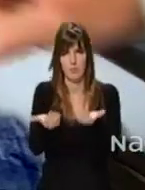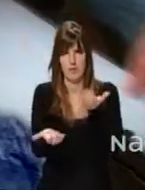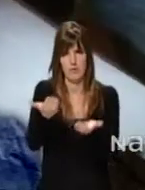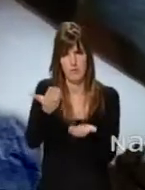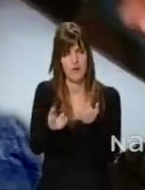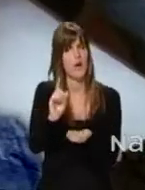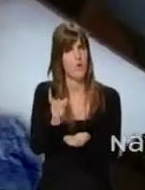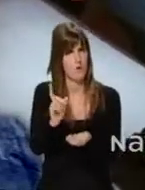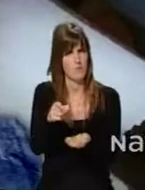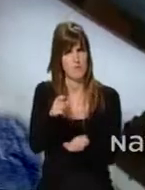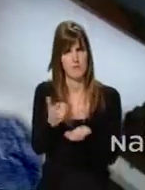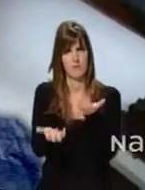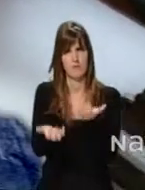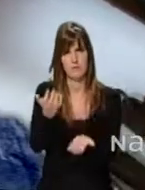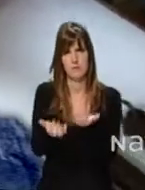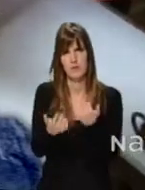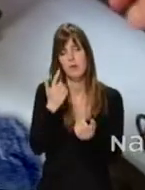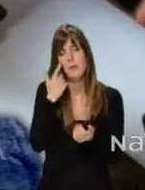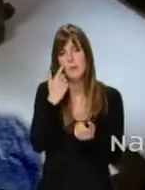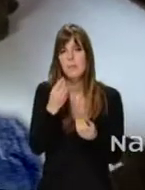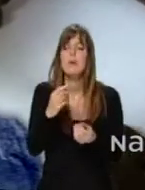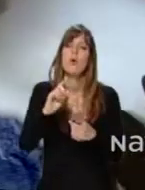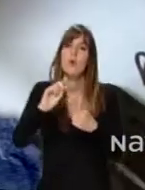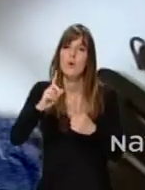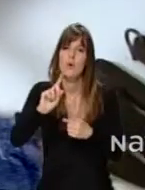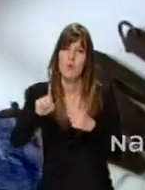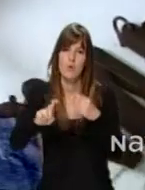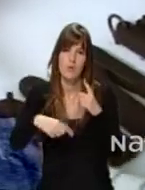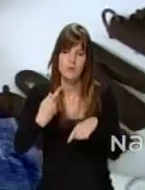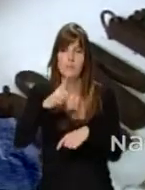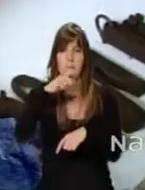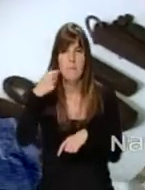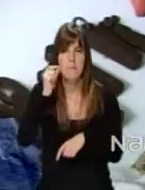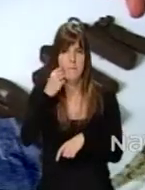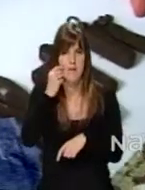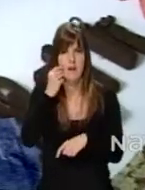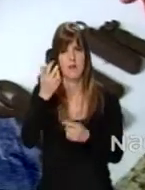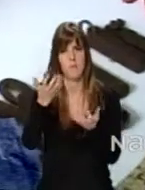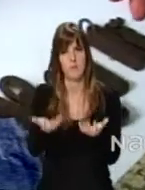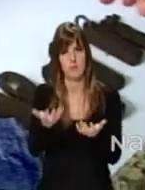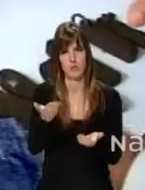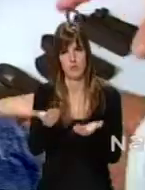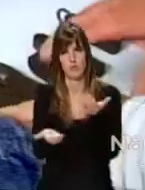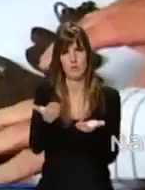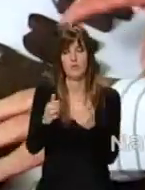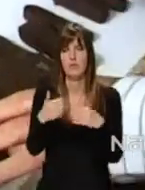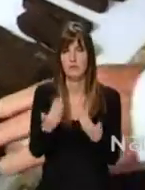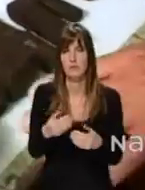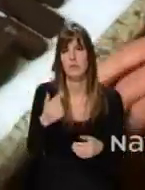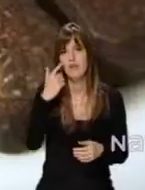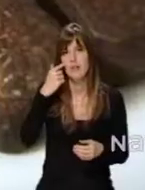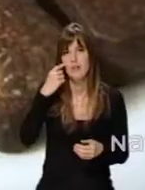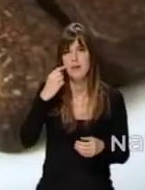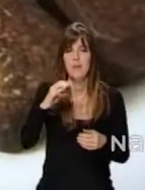Este utensilio lo hacemos para pesar la miel, que como te he dicho es el componente fundamental de nuestro turrón. Y las pesas, fíjate